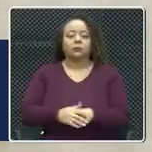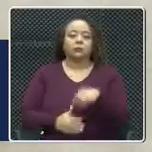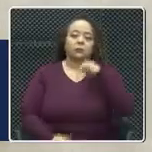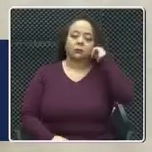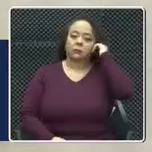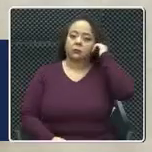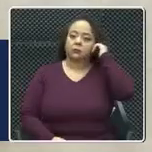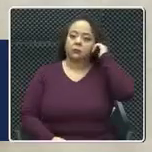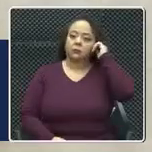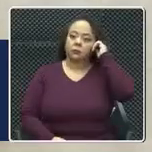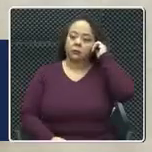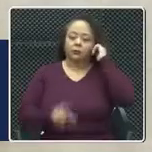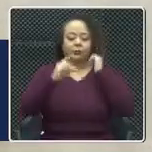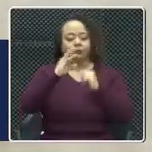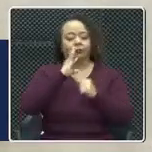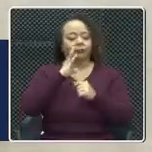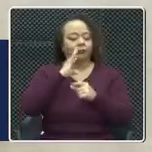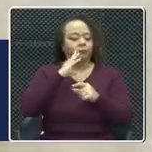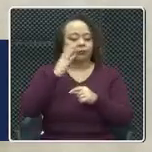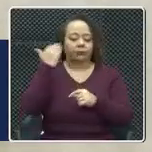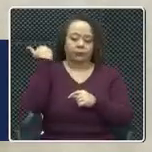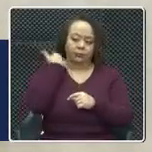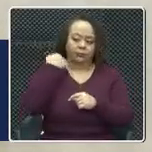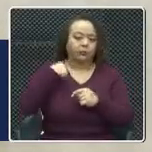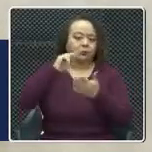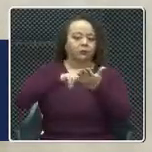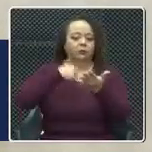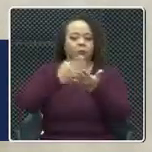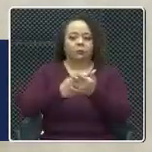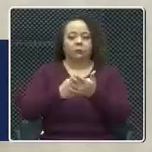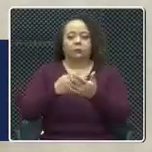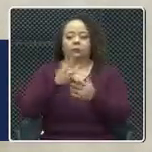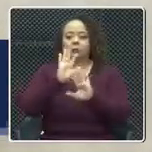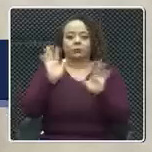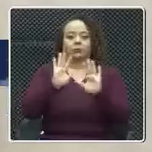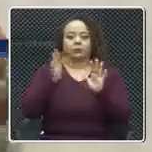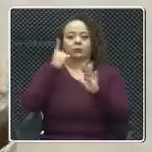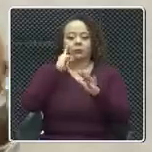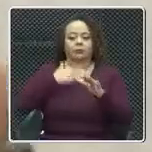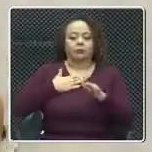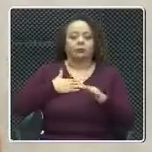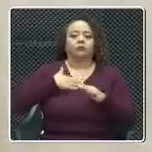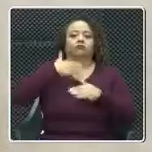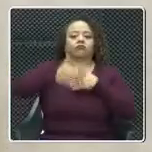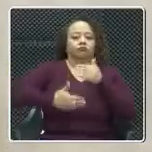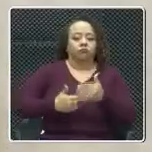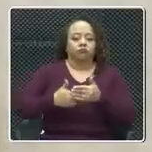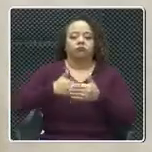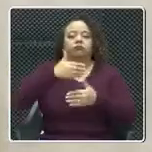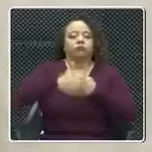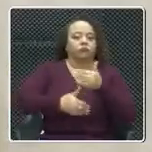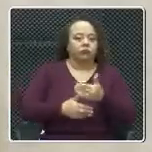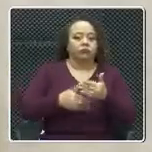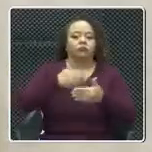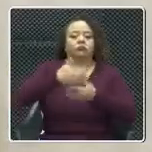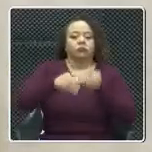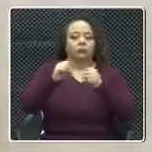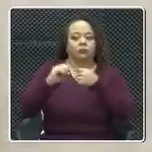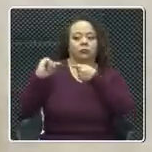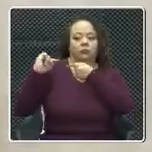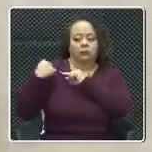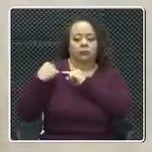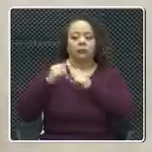no estamos hablando de un accidente, estamos claros, no es que yo me caí y me golpeé el hombro, no, es por mi movimiento repetitivo, ¿verdad? Me puede doler el hombro, lo que